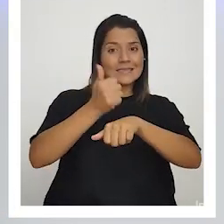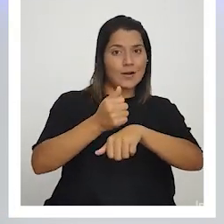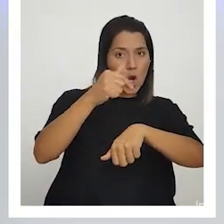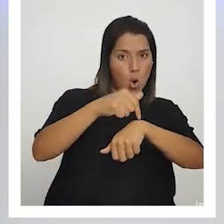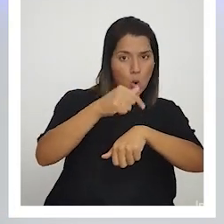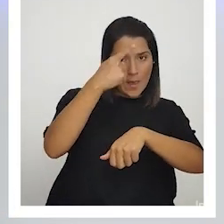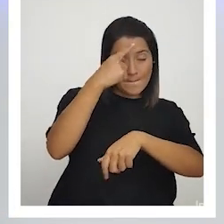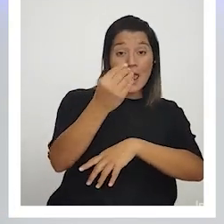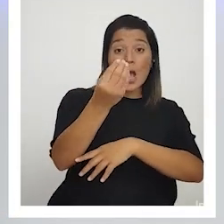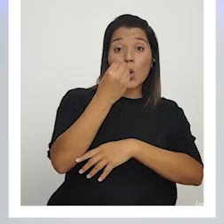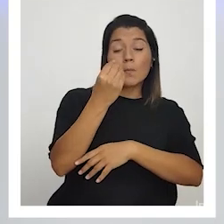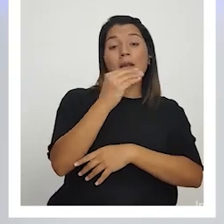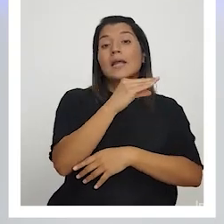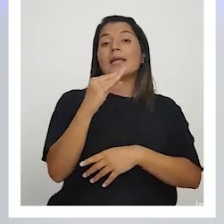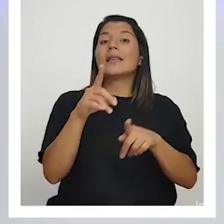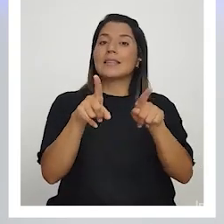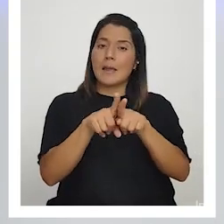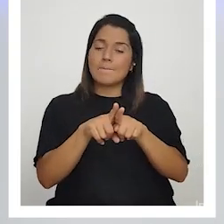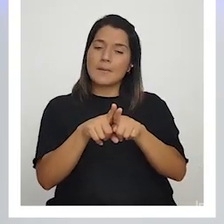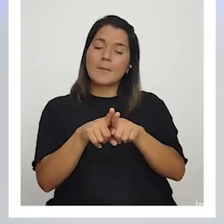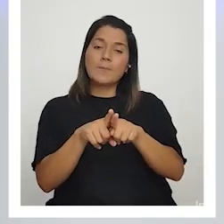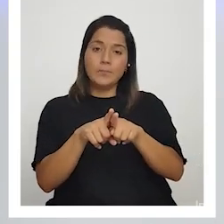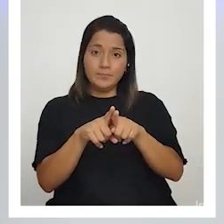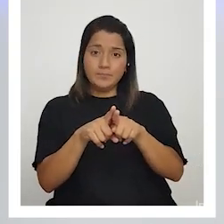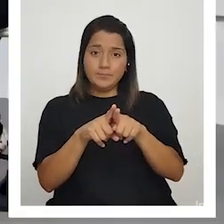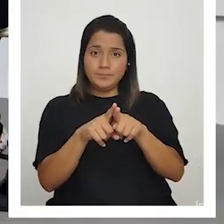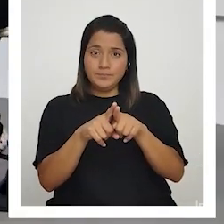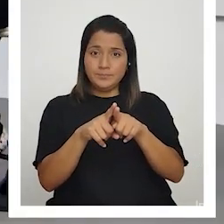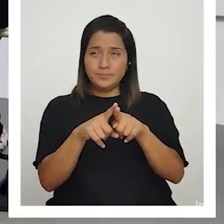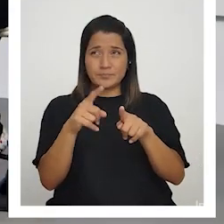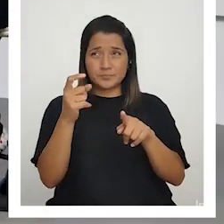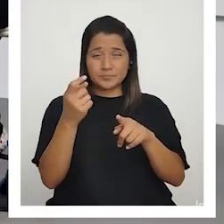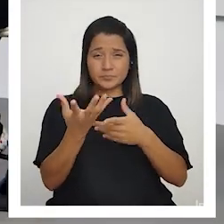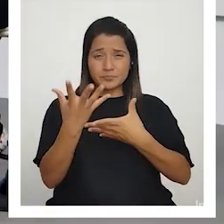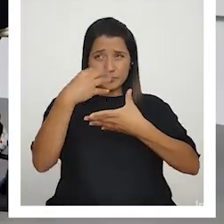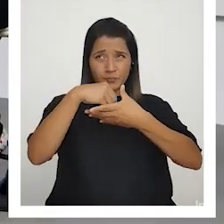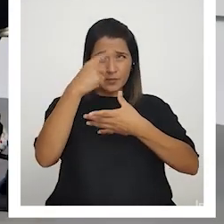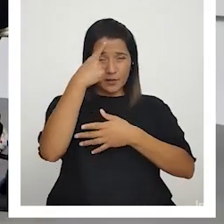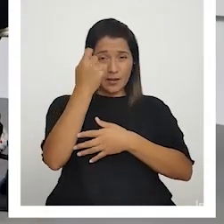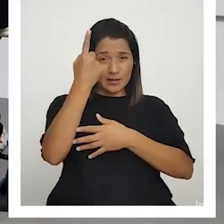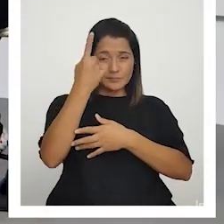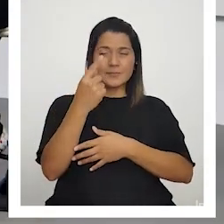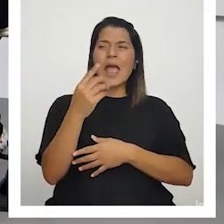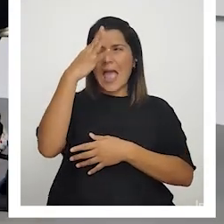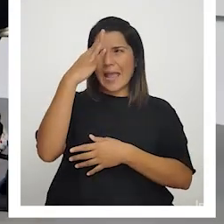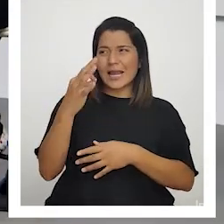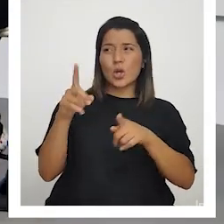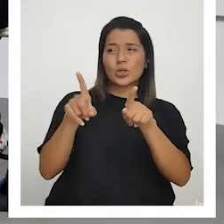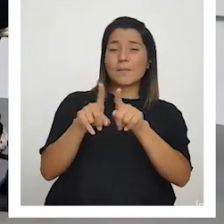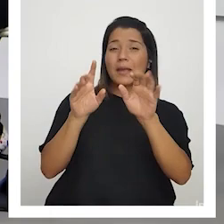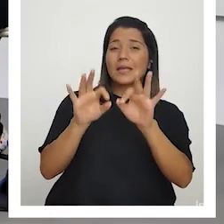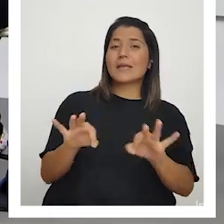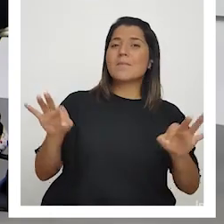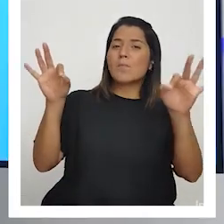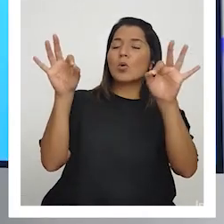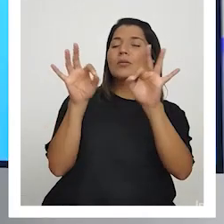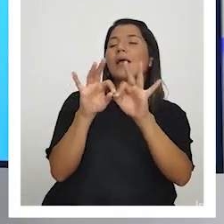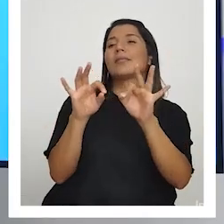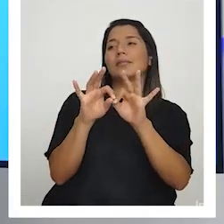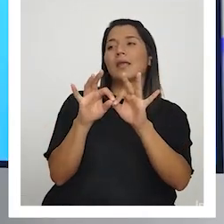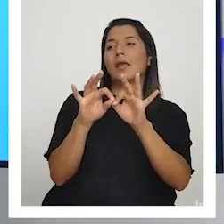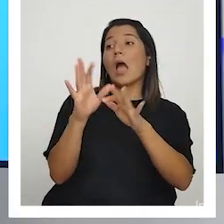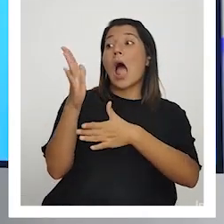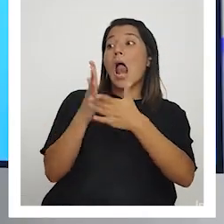y también programarse. Creo que también otro dato importante es no satanizar